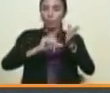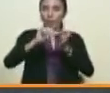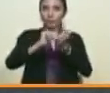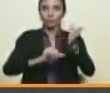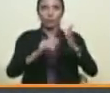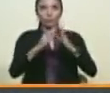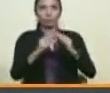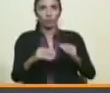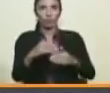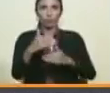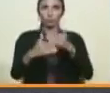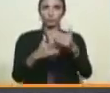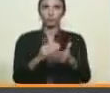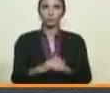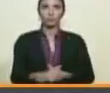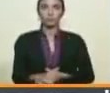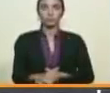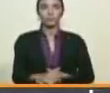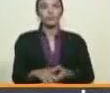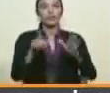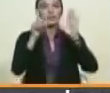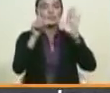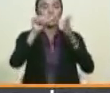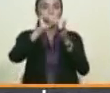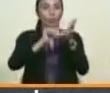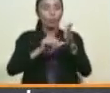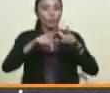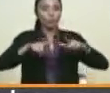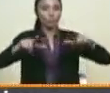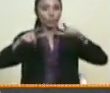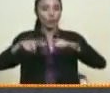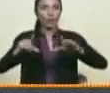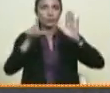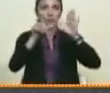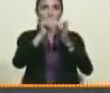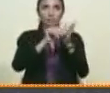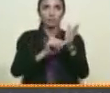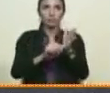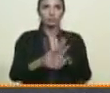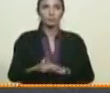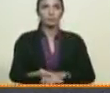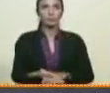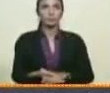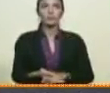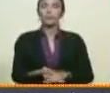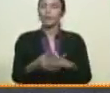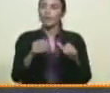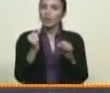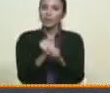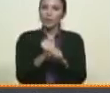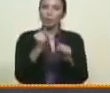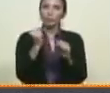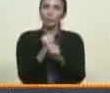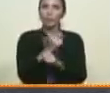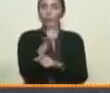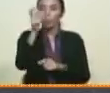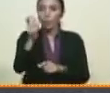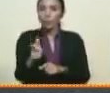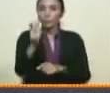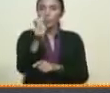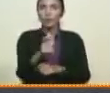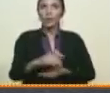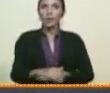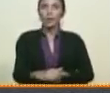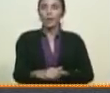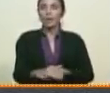general los dos módulos consta de seis quirófanos y debemos detallar algo aquí estamos trabajando con personal del seguro social